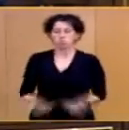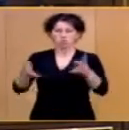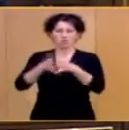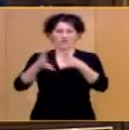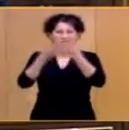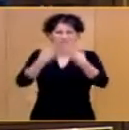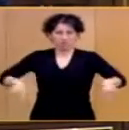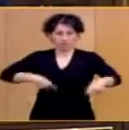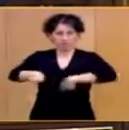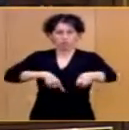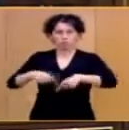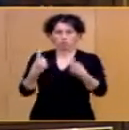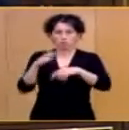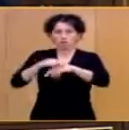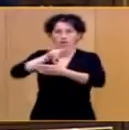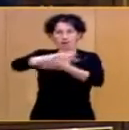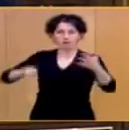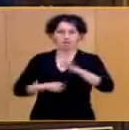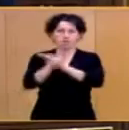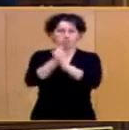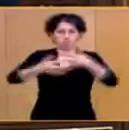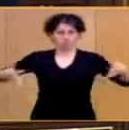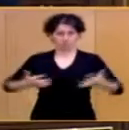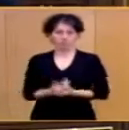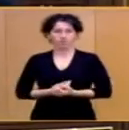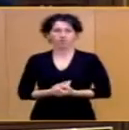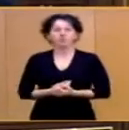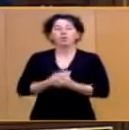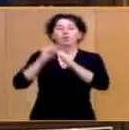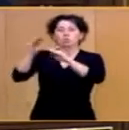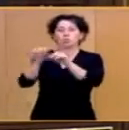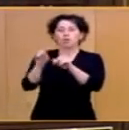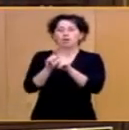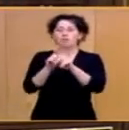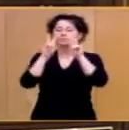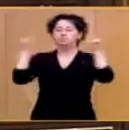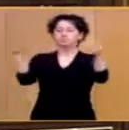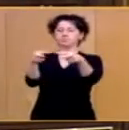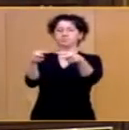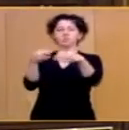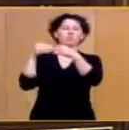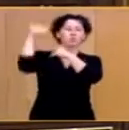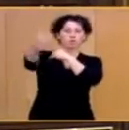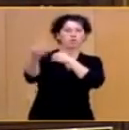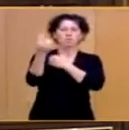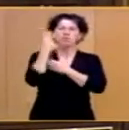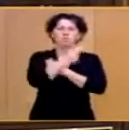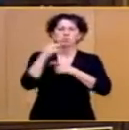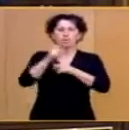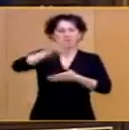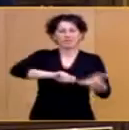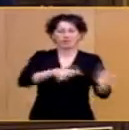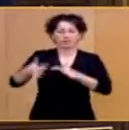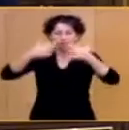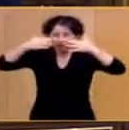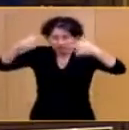Galicia necesita para su desarrollo. Debe de despejarse su horizonte de conclusión, debe de comprometerse un calendario creíble